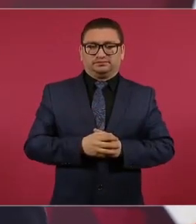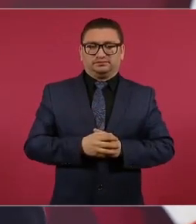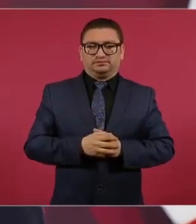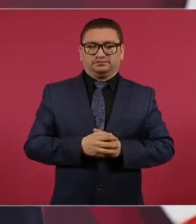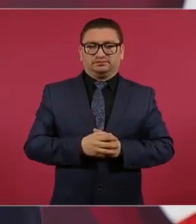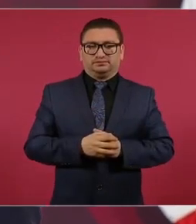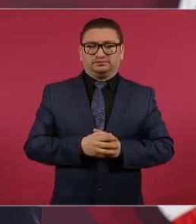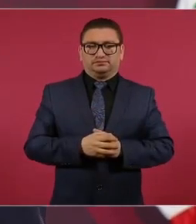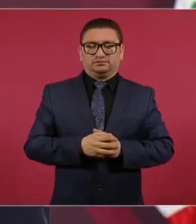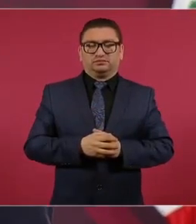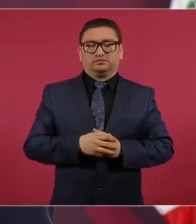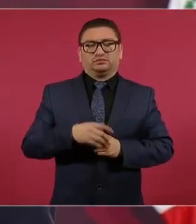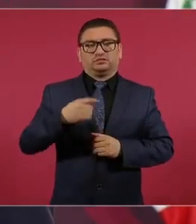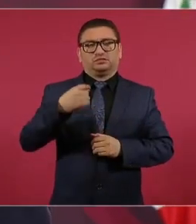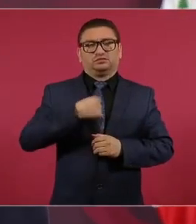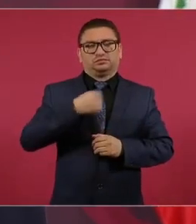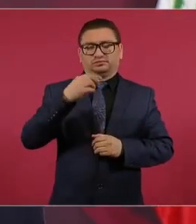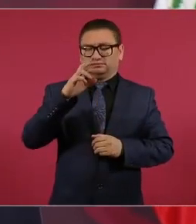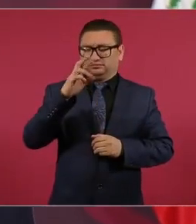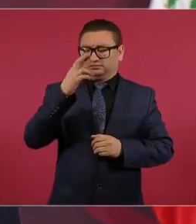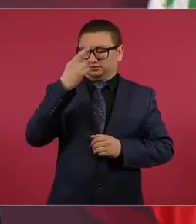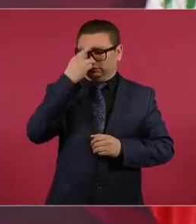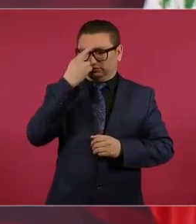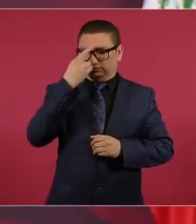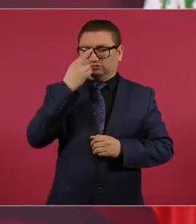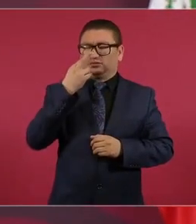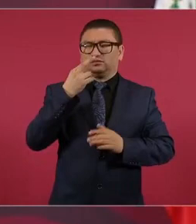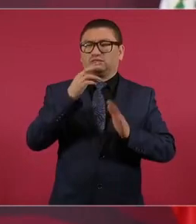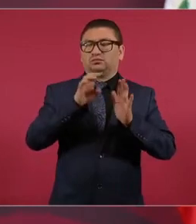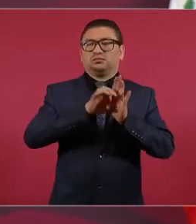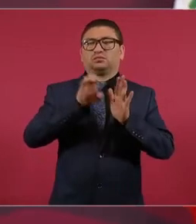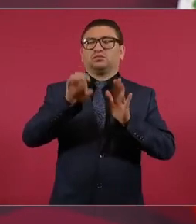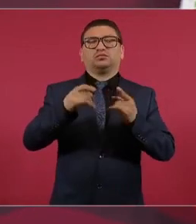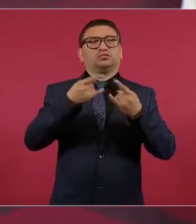moral recuerdo casos